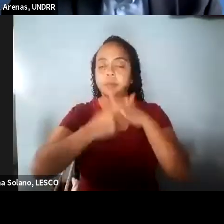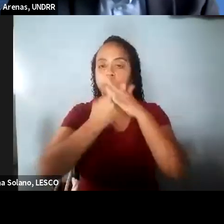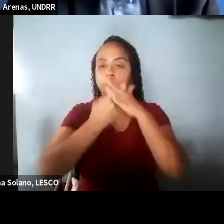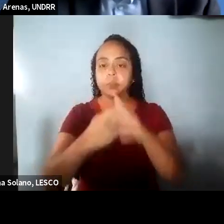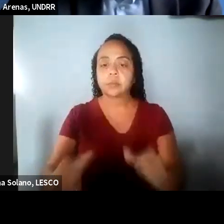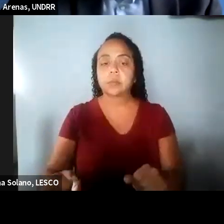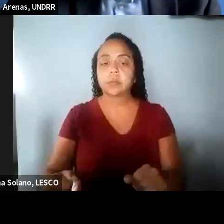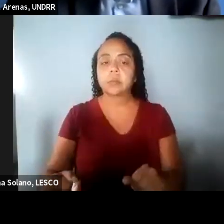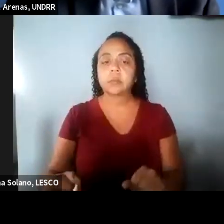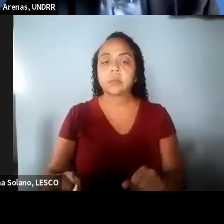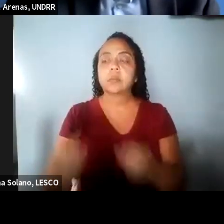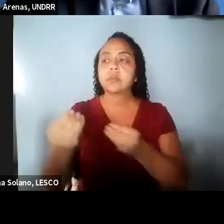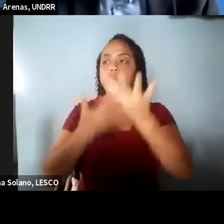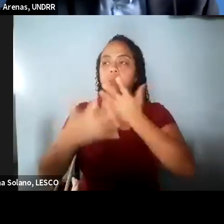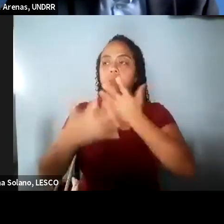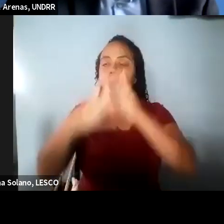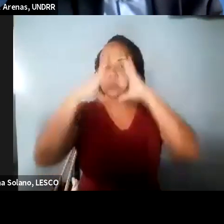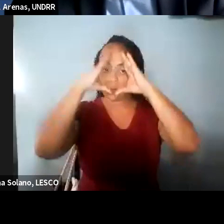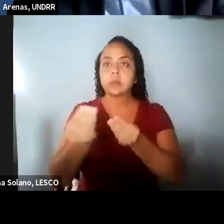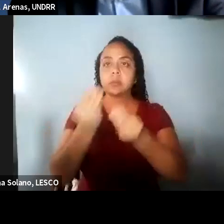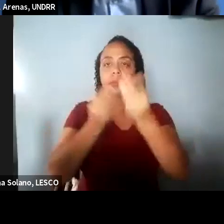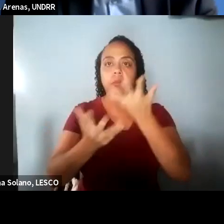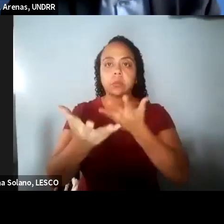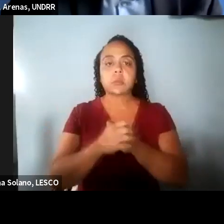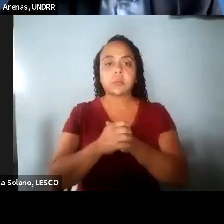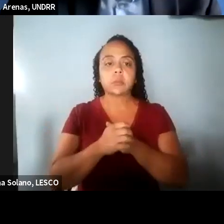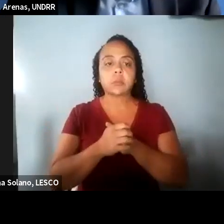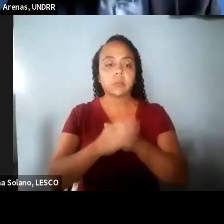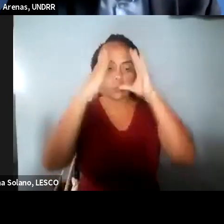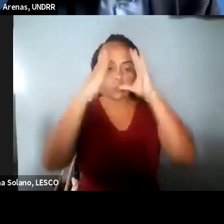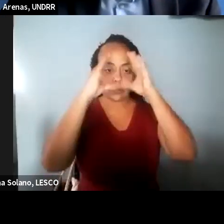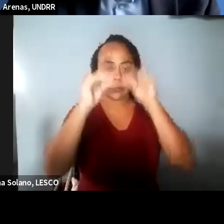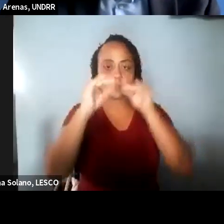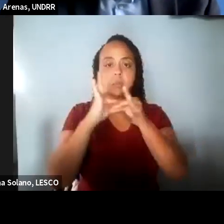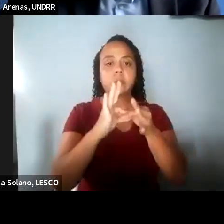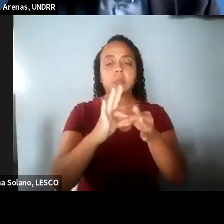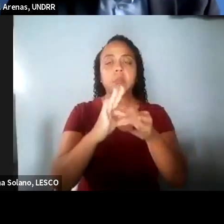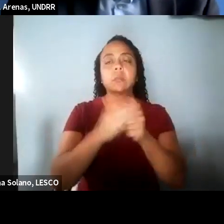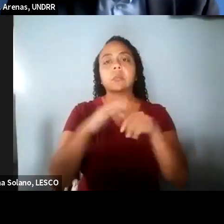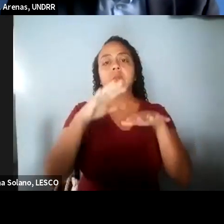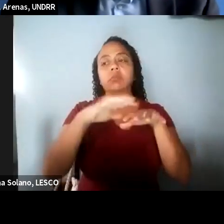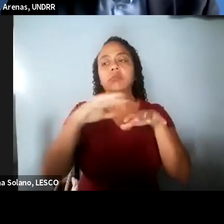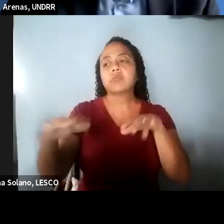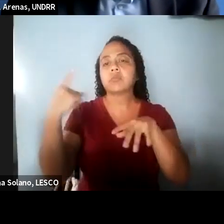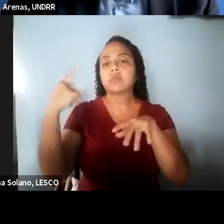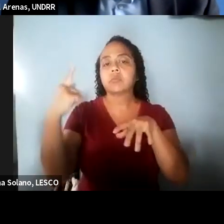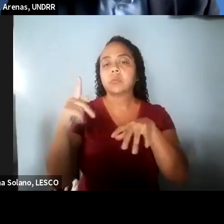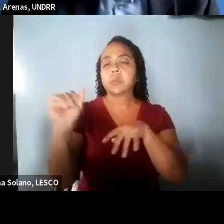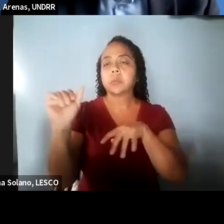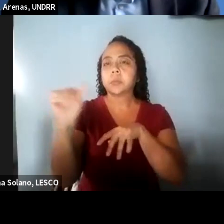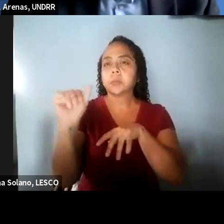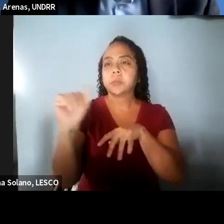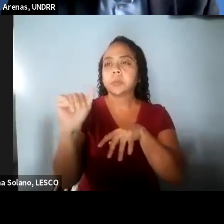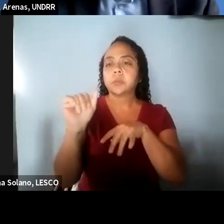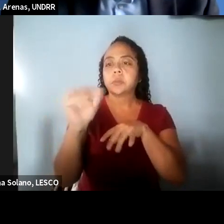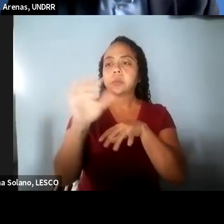intercambio de información del intercambio de información sobre los escenarios de presión sobre los elementos de amenaza en los niveles territoriales